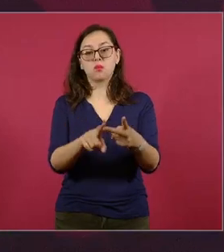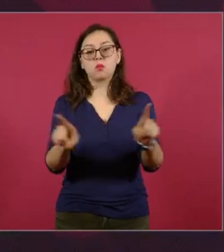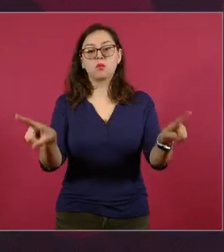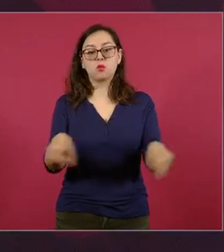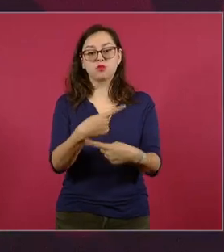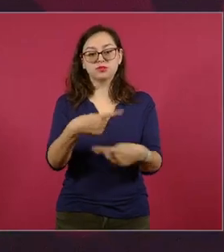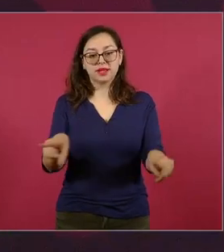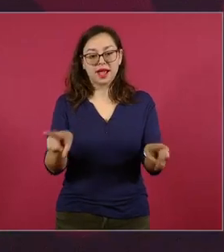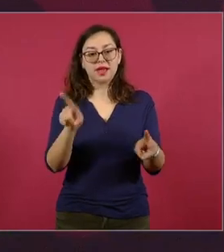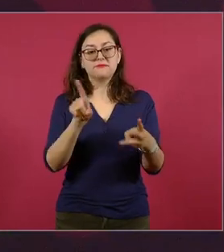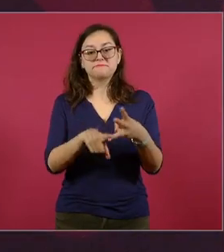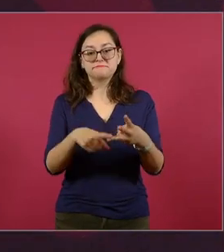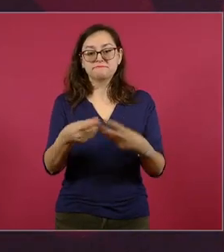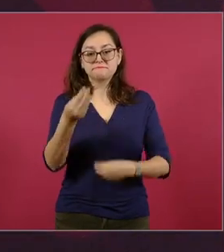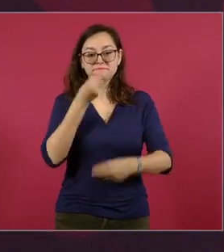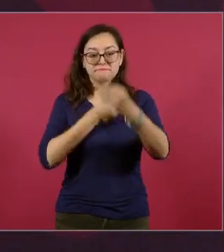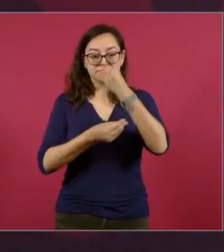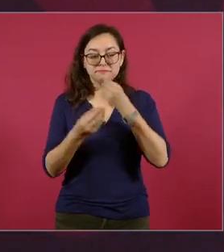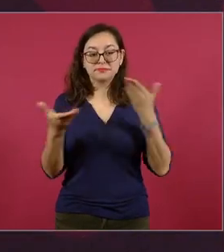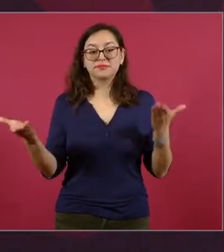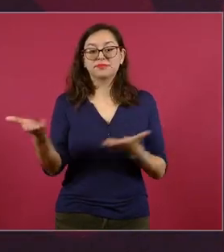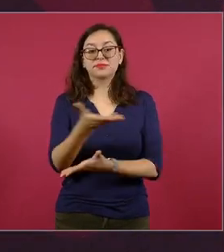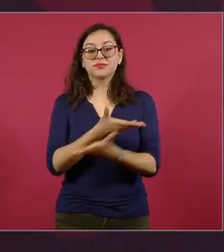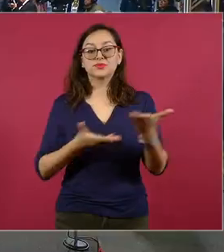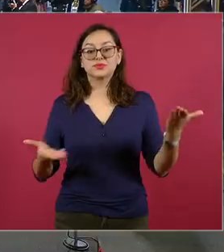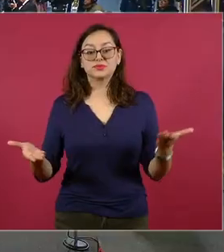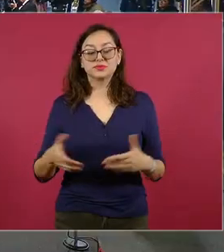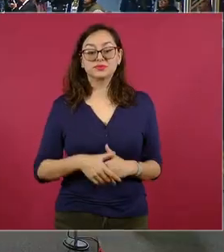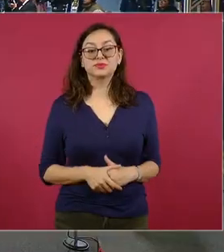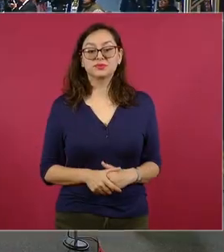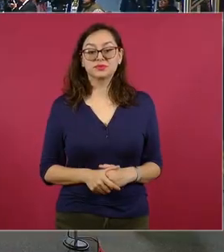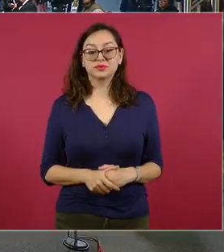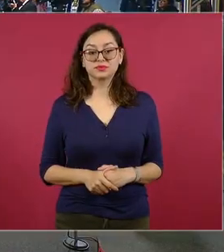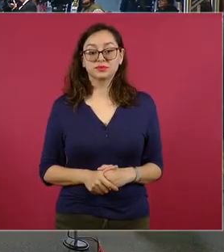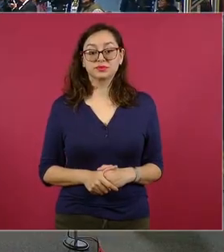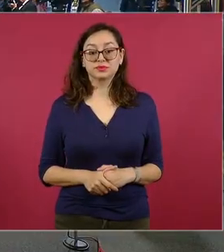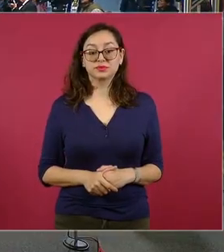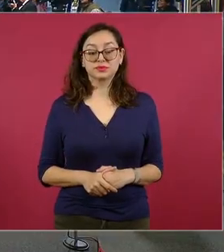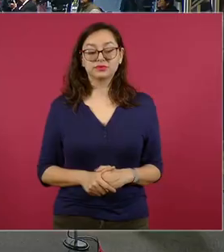el desayuno. El desayuno. Y